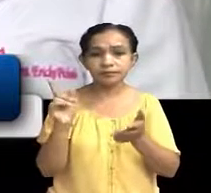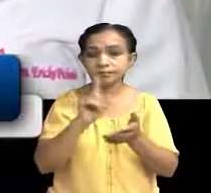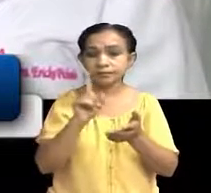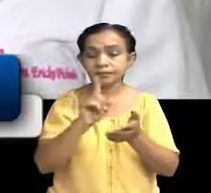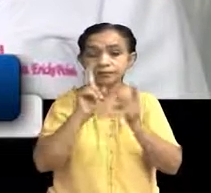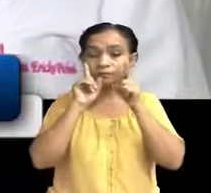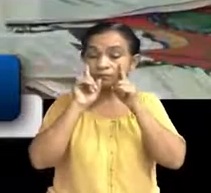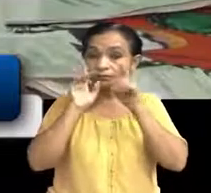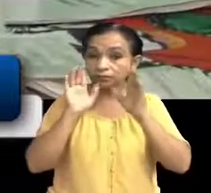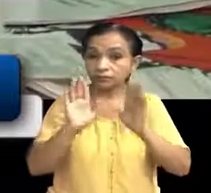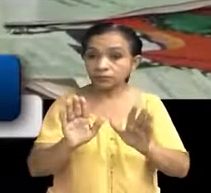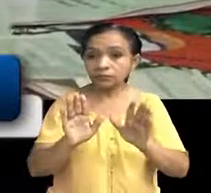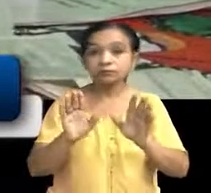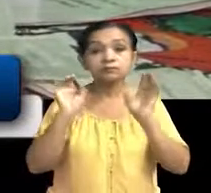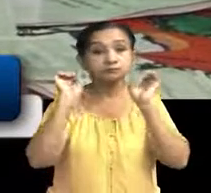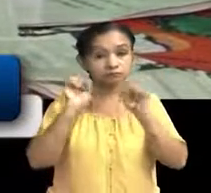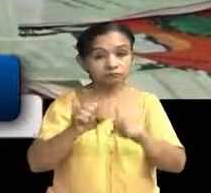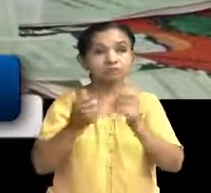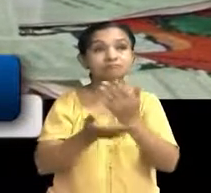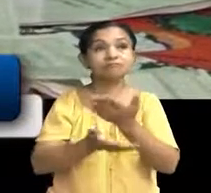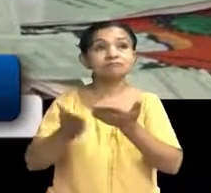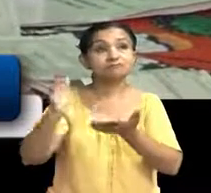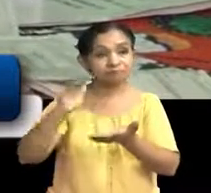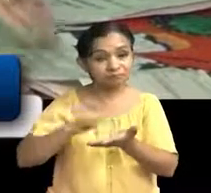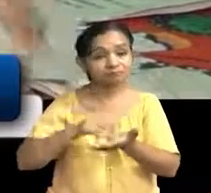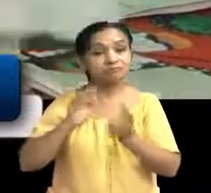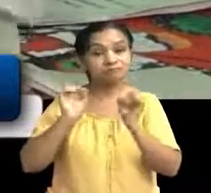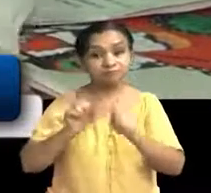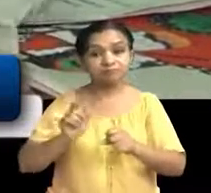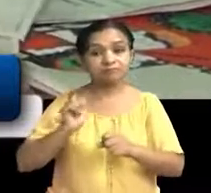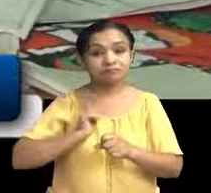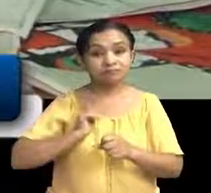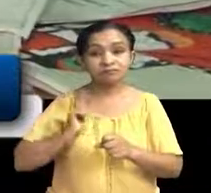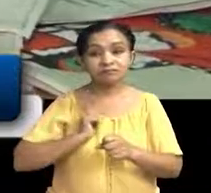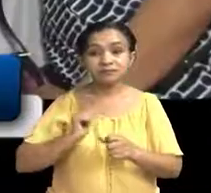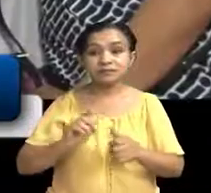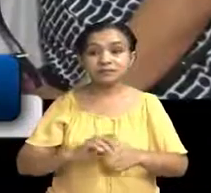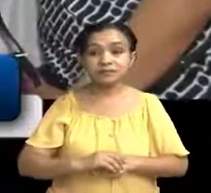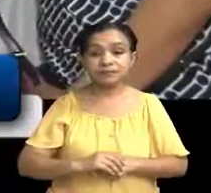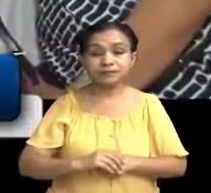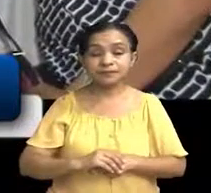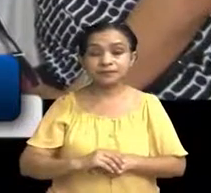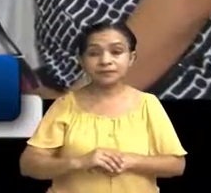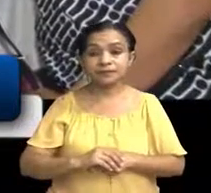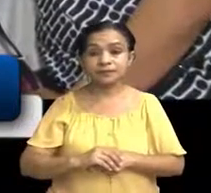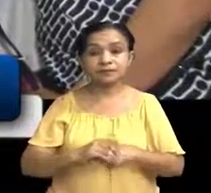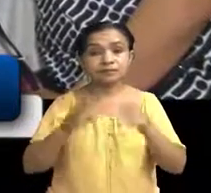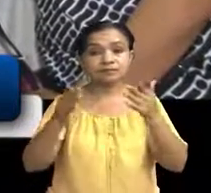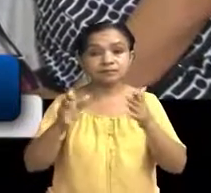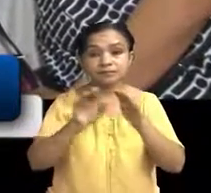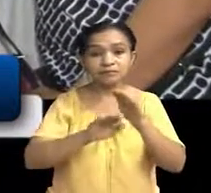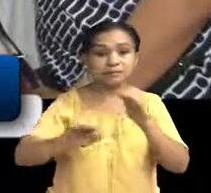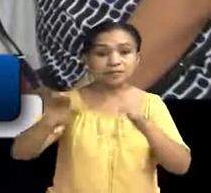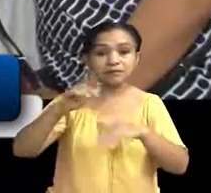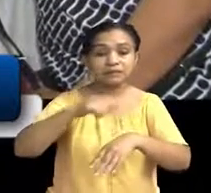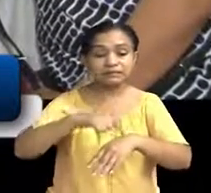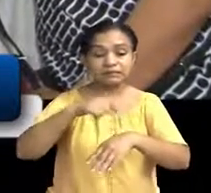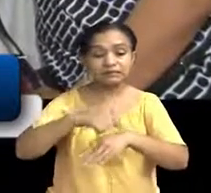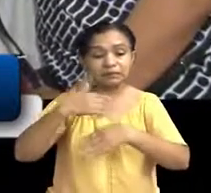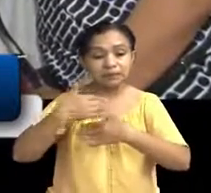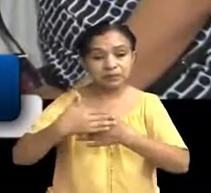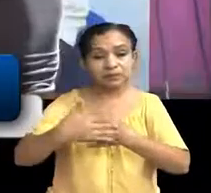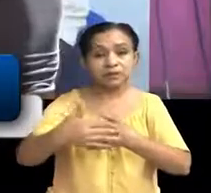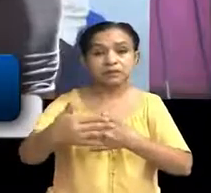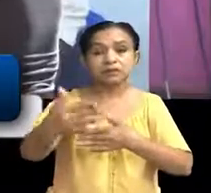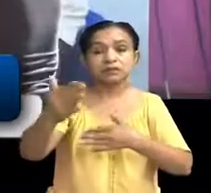los cuidados adecuados, sí, suele pasar. Entonces el tiempo de rehabilitación es más largo.